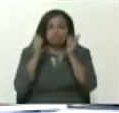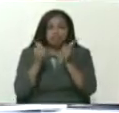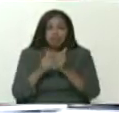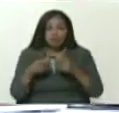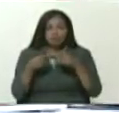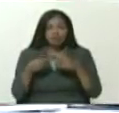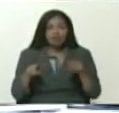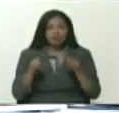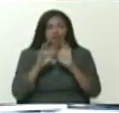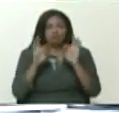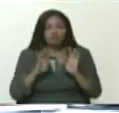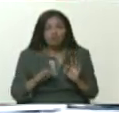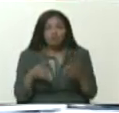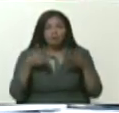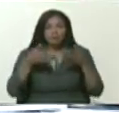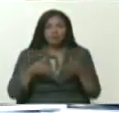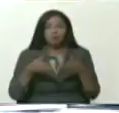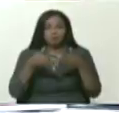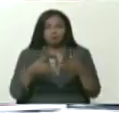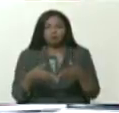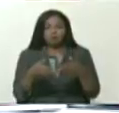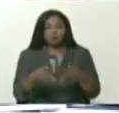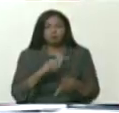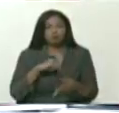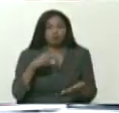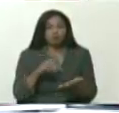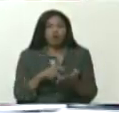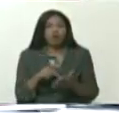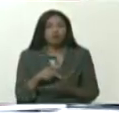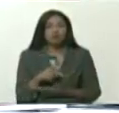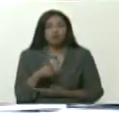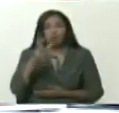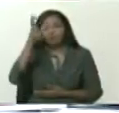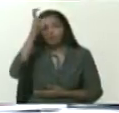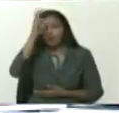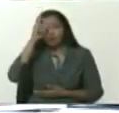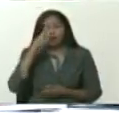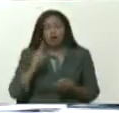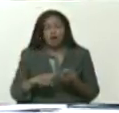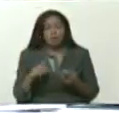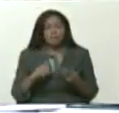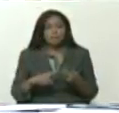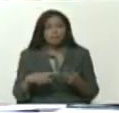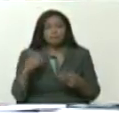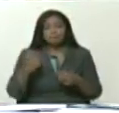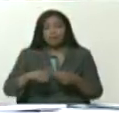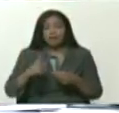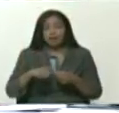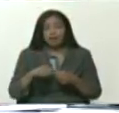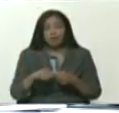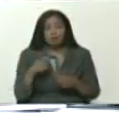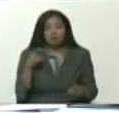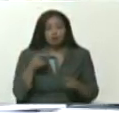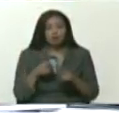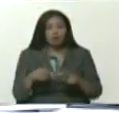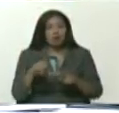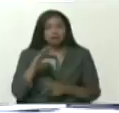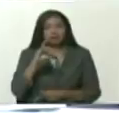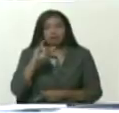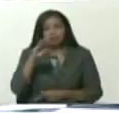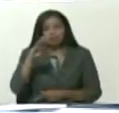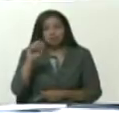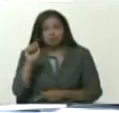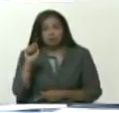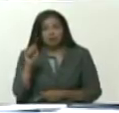por barco, presidente. Vamos tocando Falcón, tocando Maracaibo y vamos a llegar a La Ceiba, donde nos